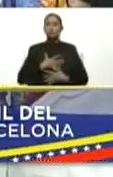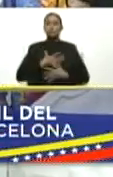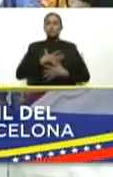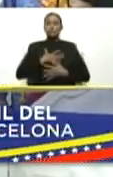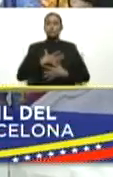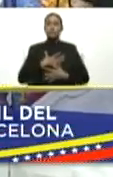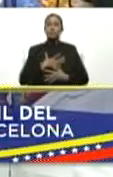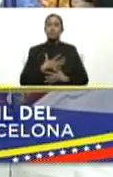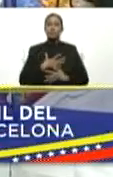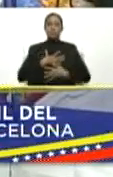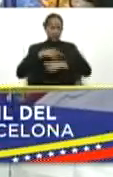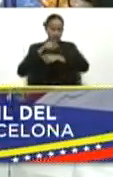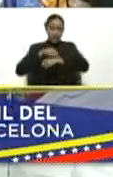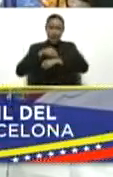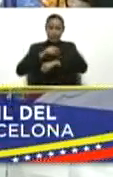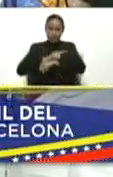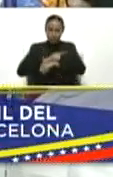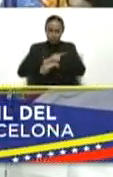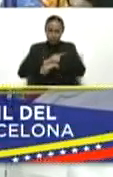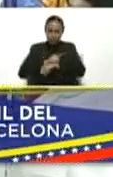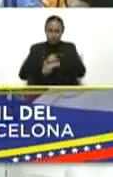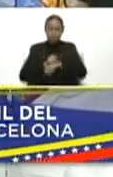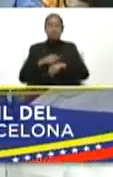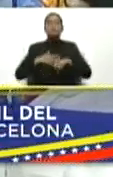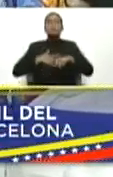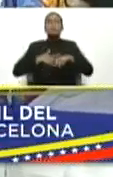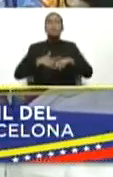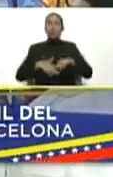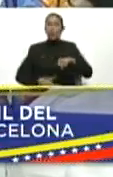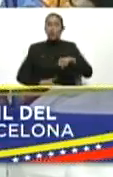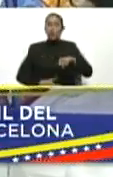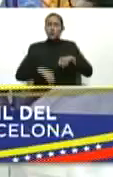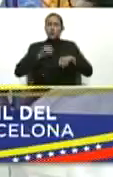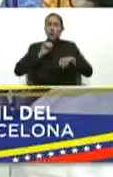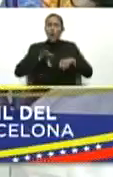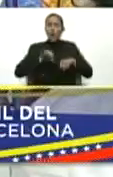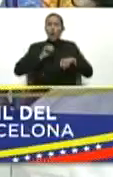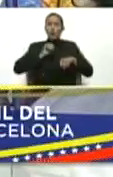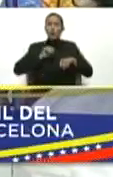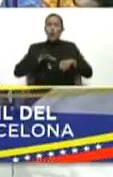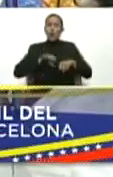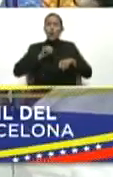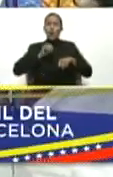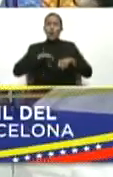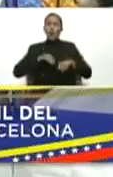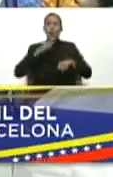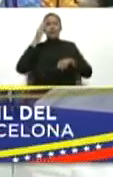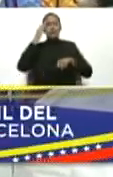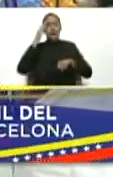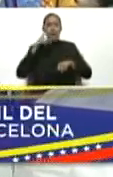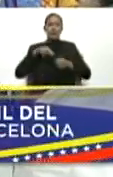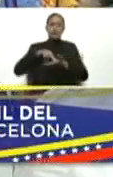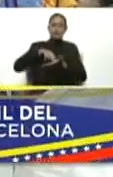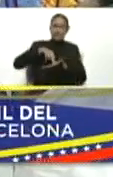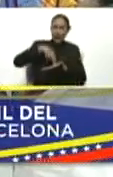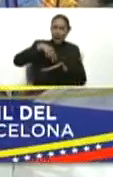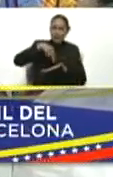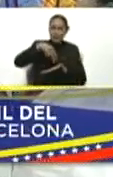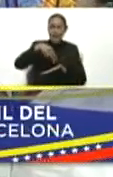las contracciones, hayan hecho ejercicio, hayan fortalecido las caderas, las piernas, lleguen en las mejores